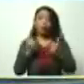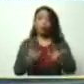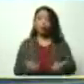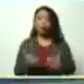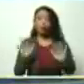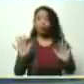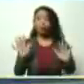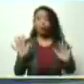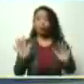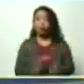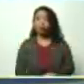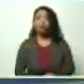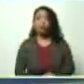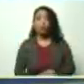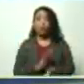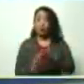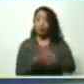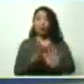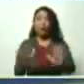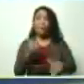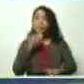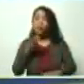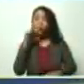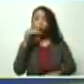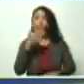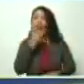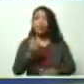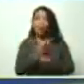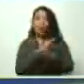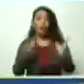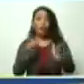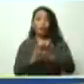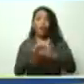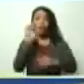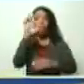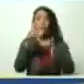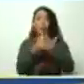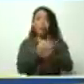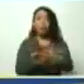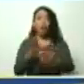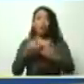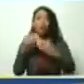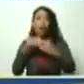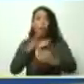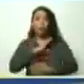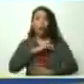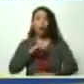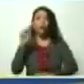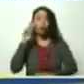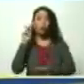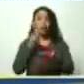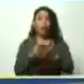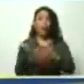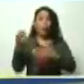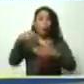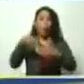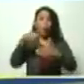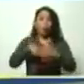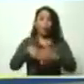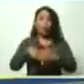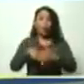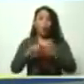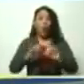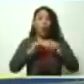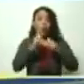ya ahora en diciembre se liberen los más de 3 mil millones de dólares lleguen a las cuentas y